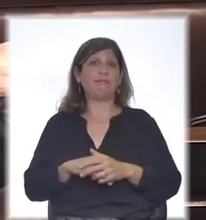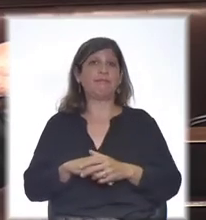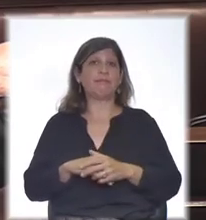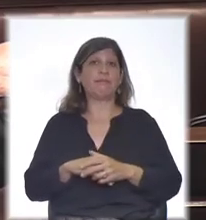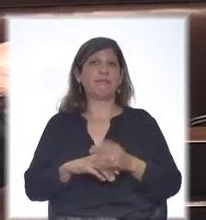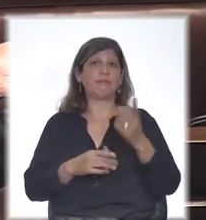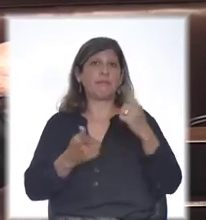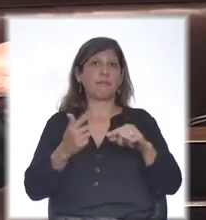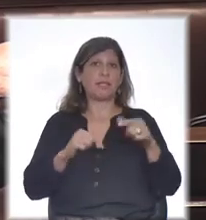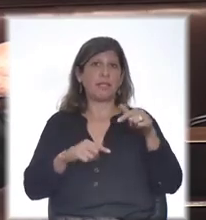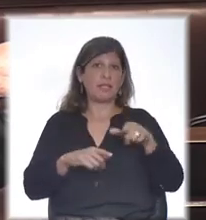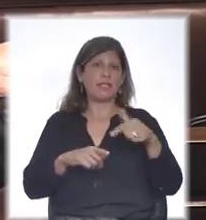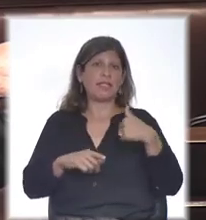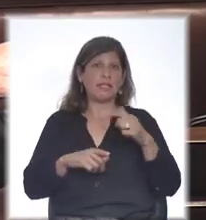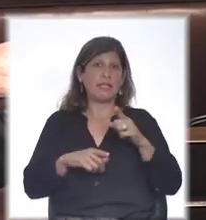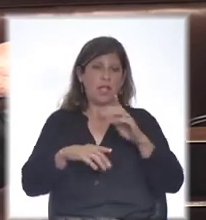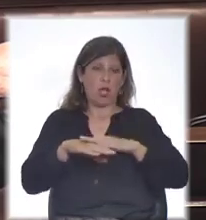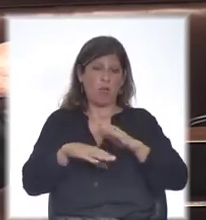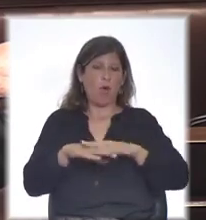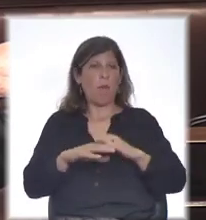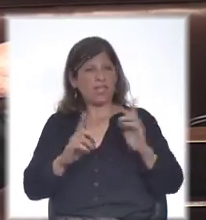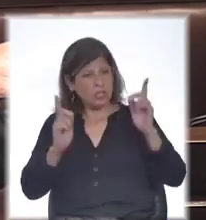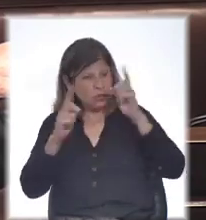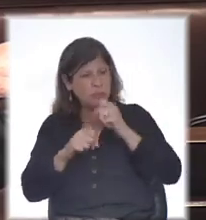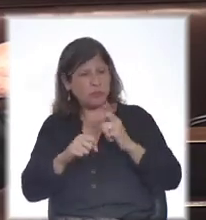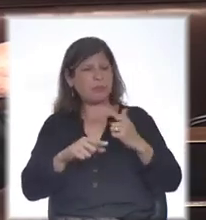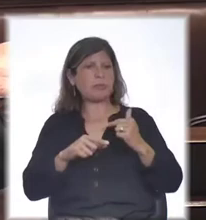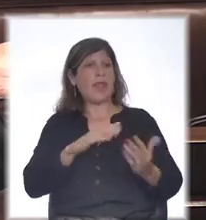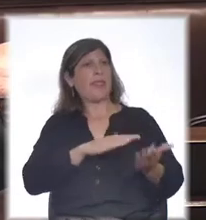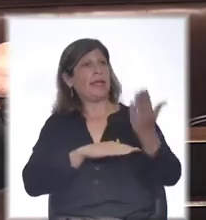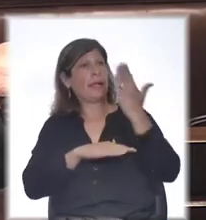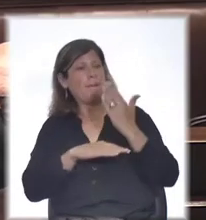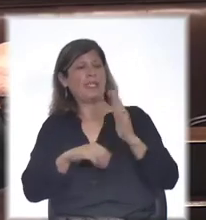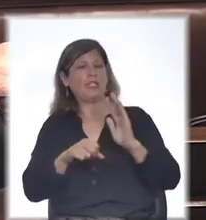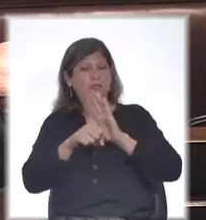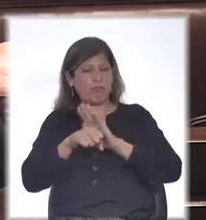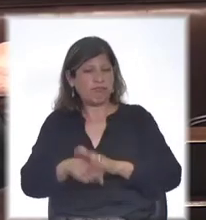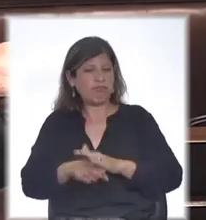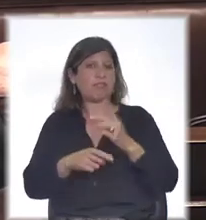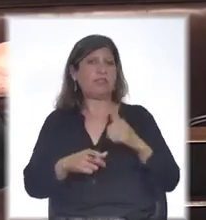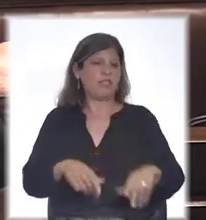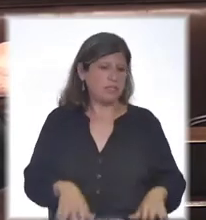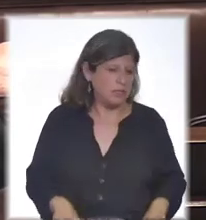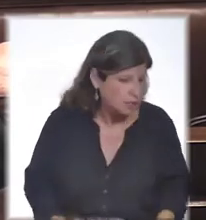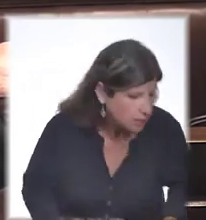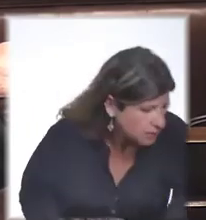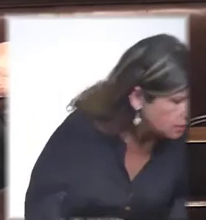El ingenio para la organización en momentos durísimos de represión es digno de rescatar.